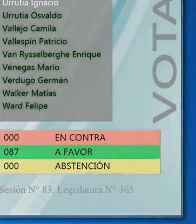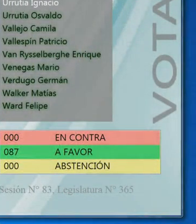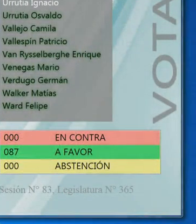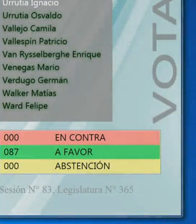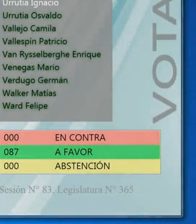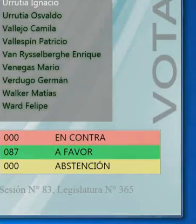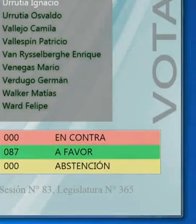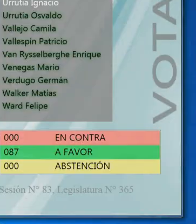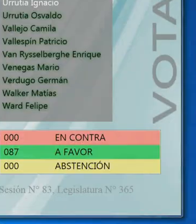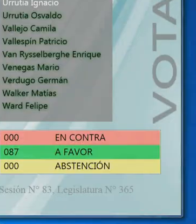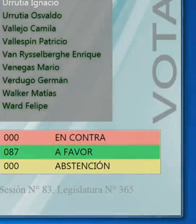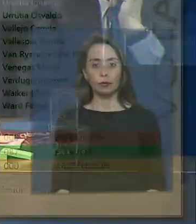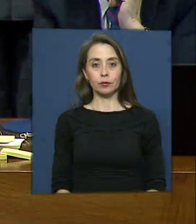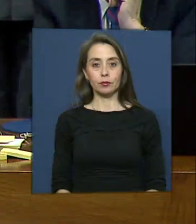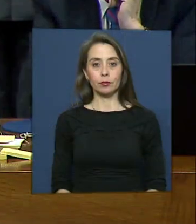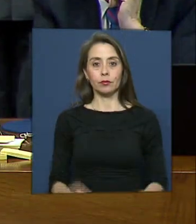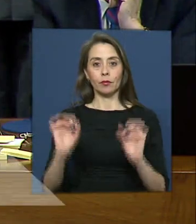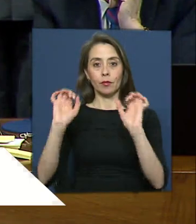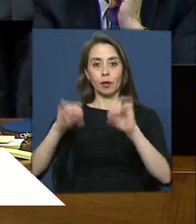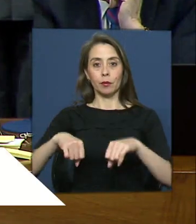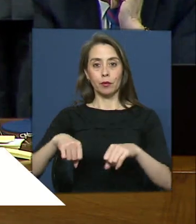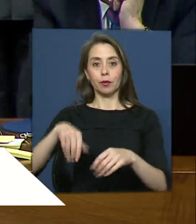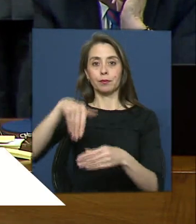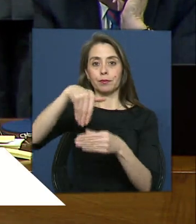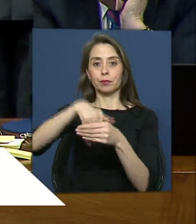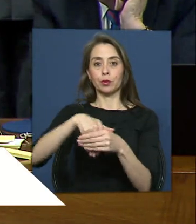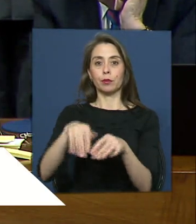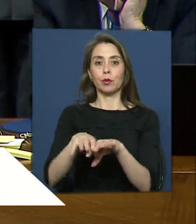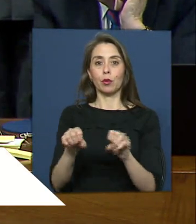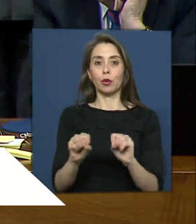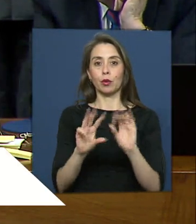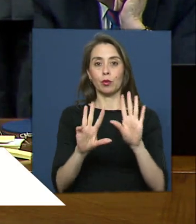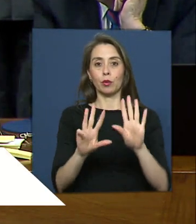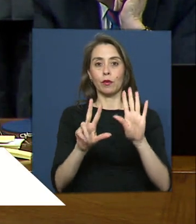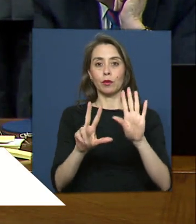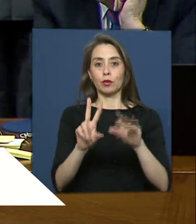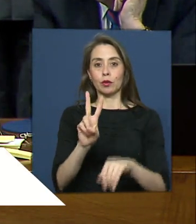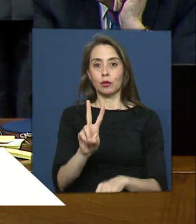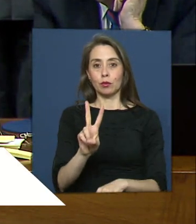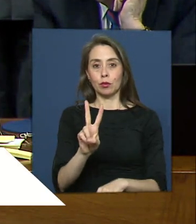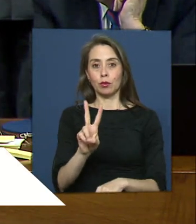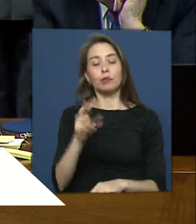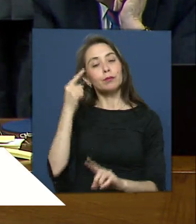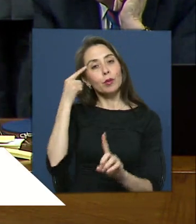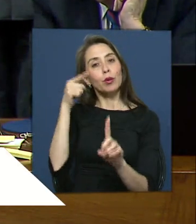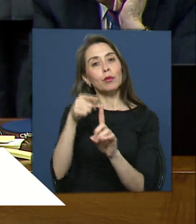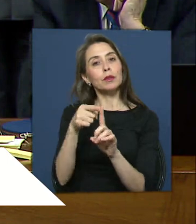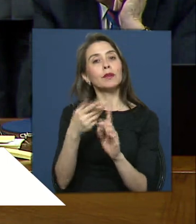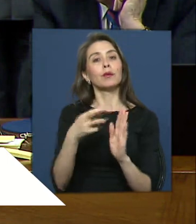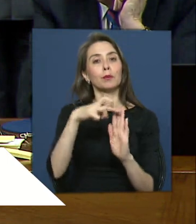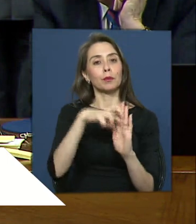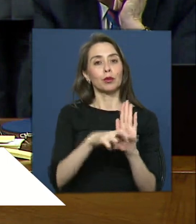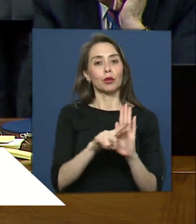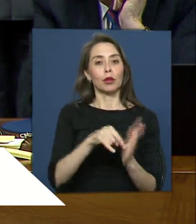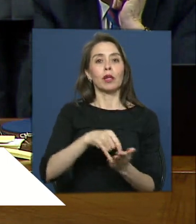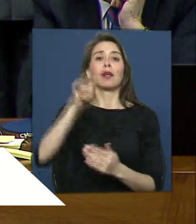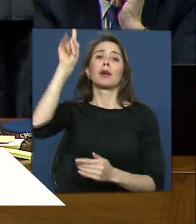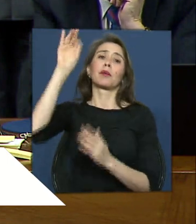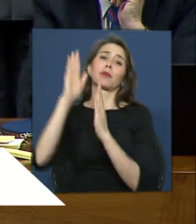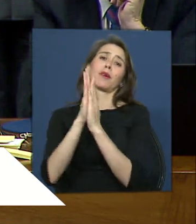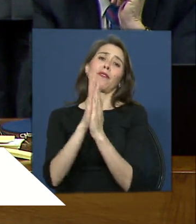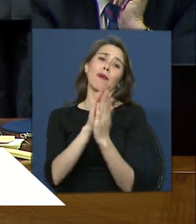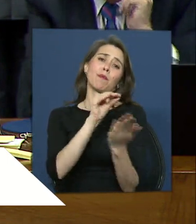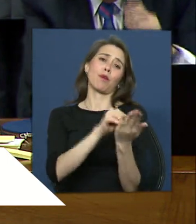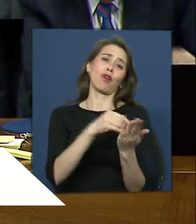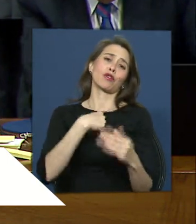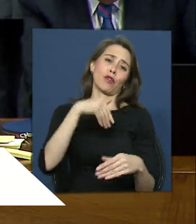votos. Aprobado. Y en votación, la resolución 982... que tiene por objeto el envío de un proyecto de ley. Agrégame el voto en este,